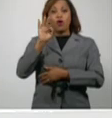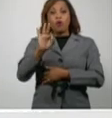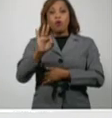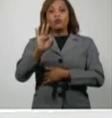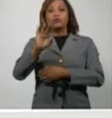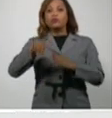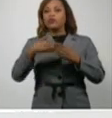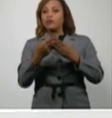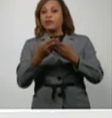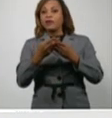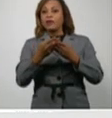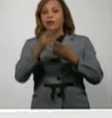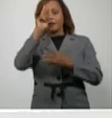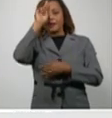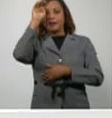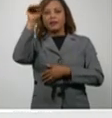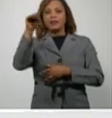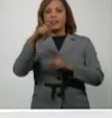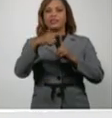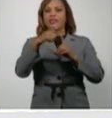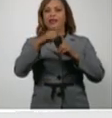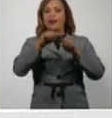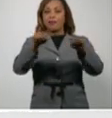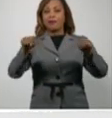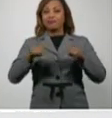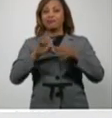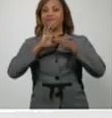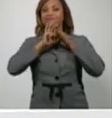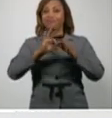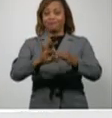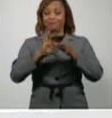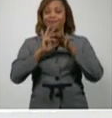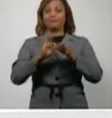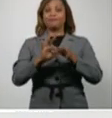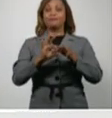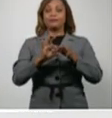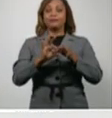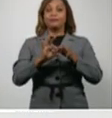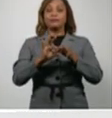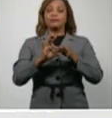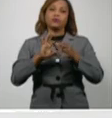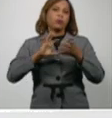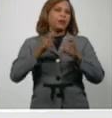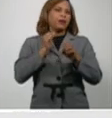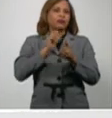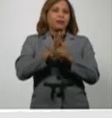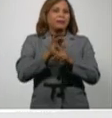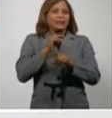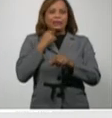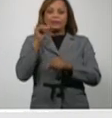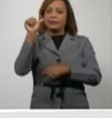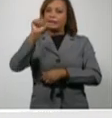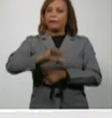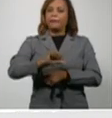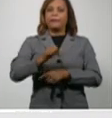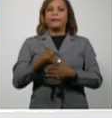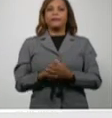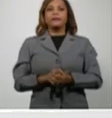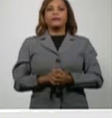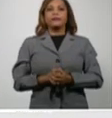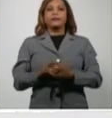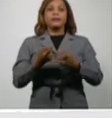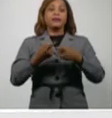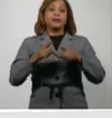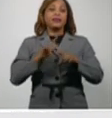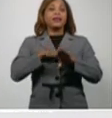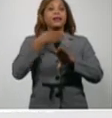intensiva por las complicaciones que presentó desde un principio. Y lamentablemente, después